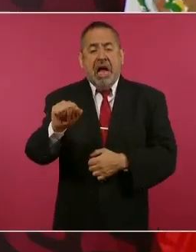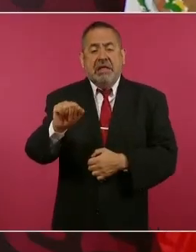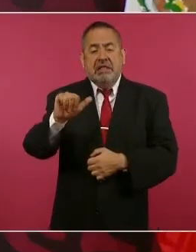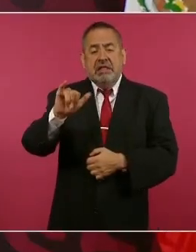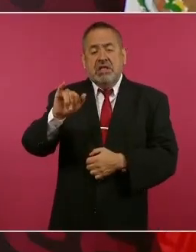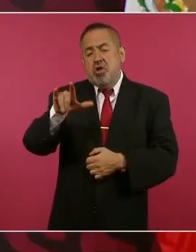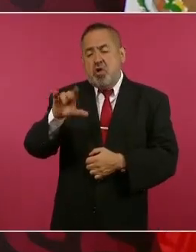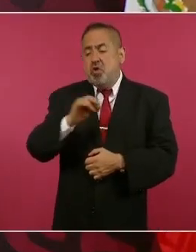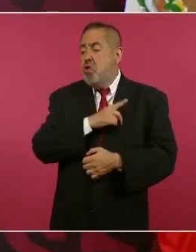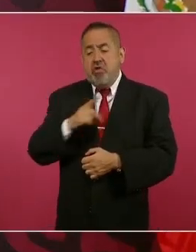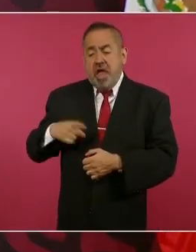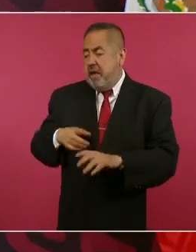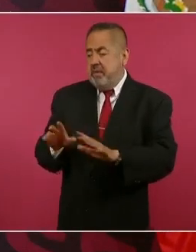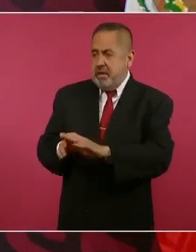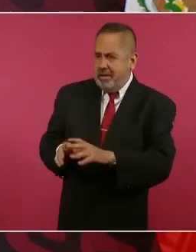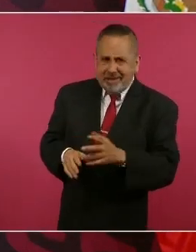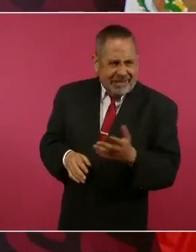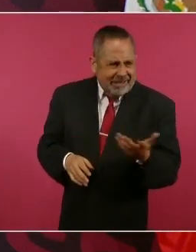y no